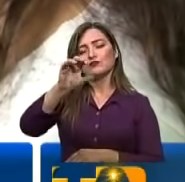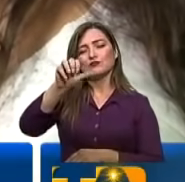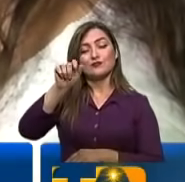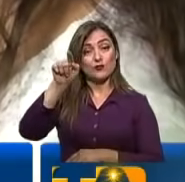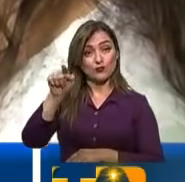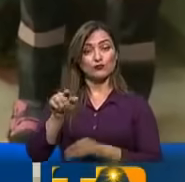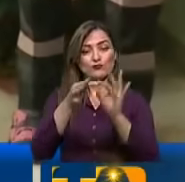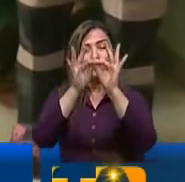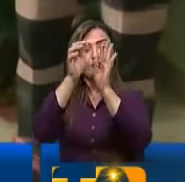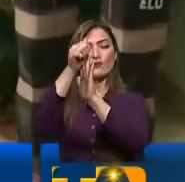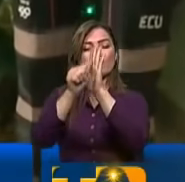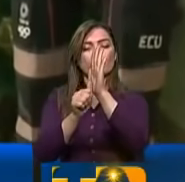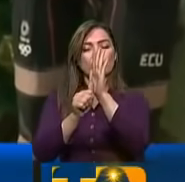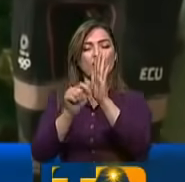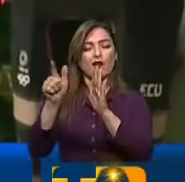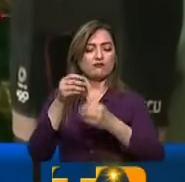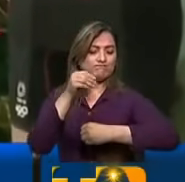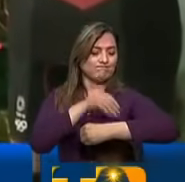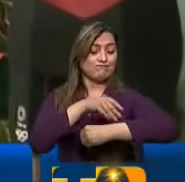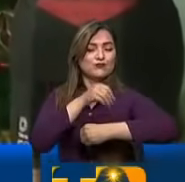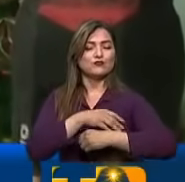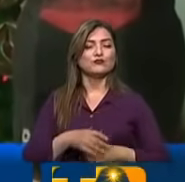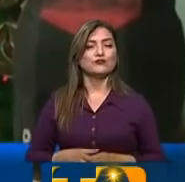recrearlos y convertirlos en monigotes.